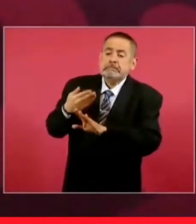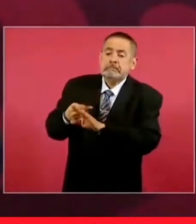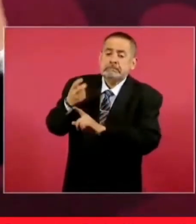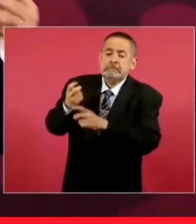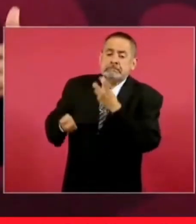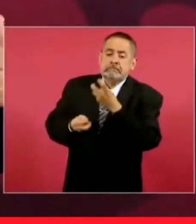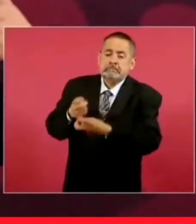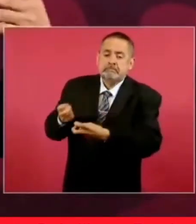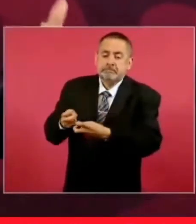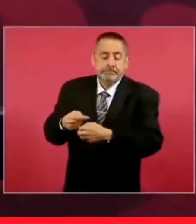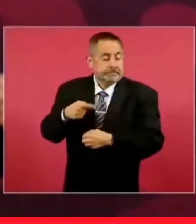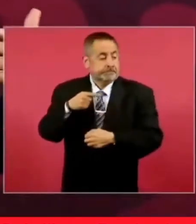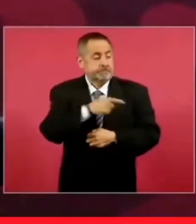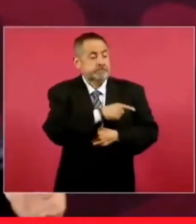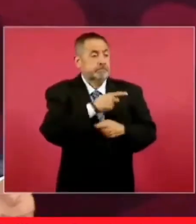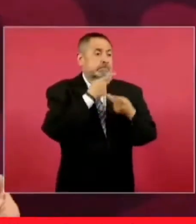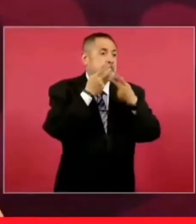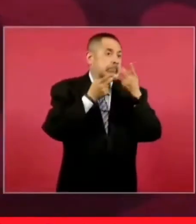Entonces,